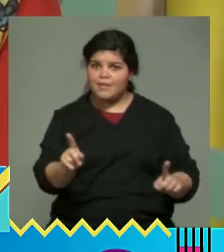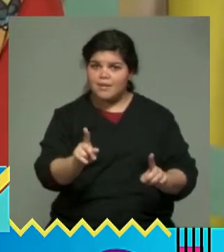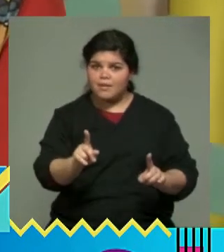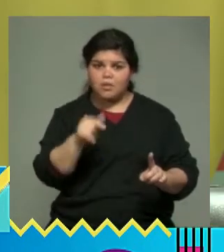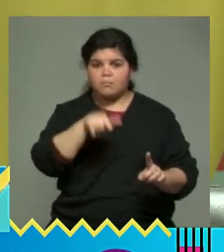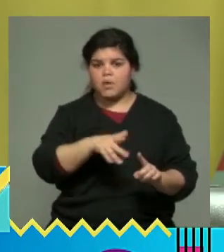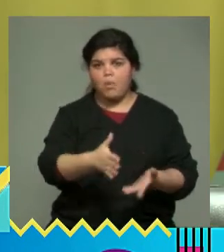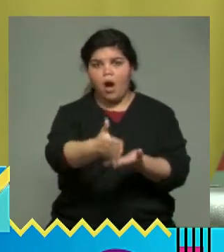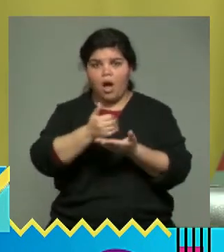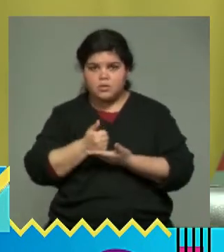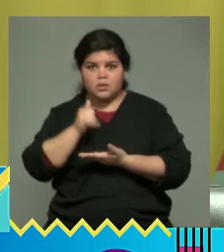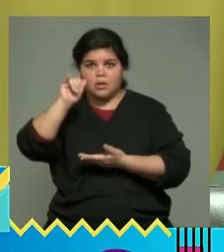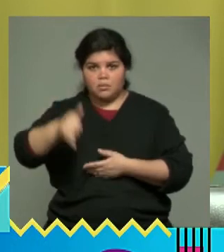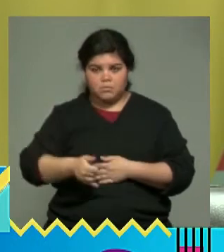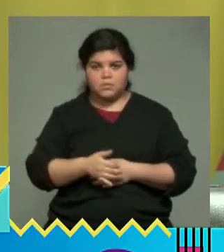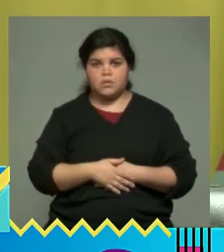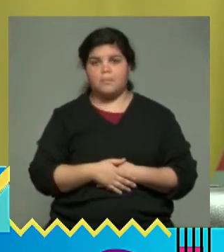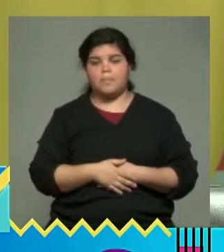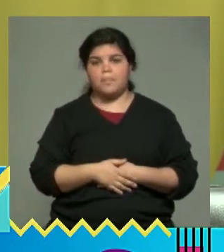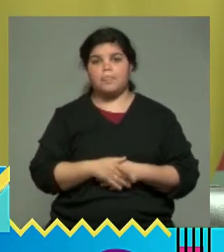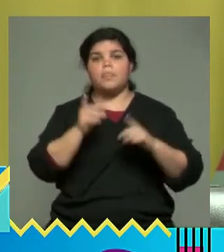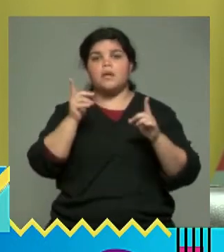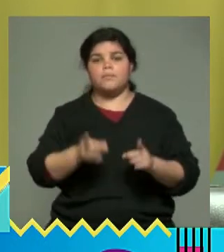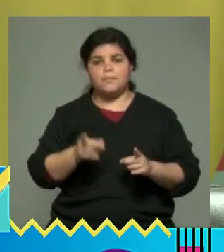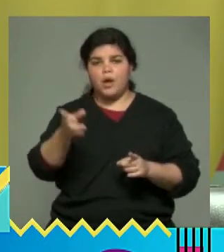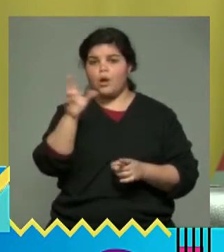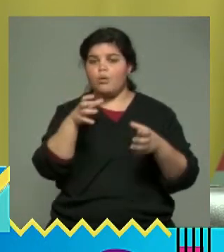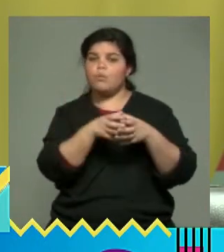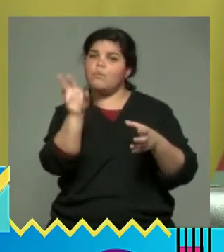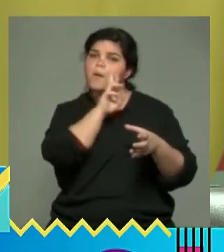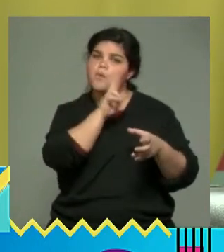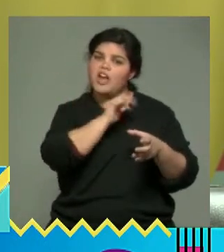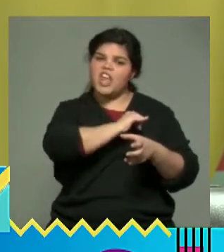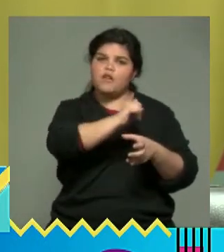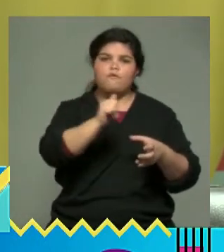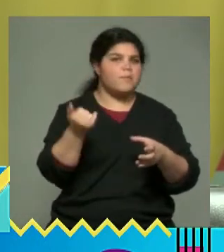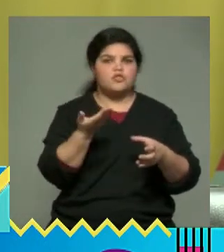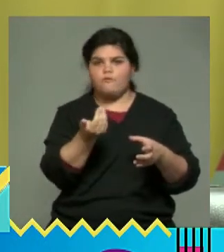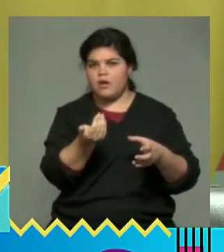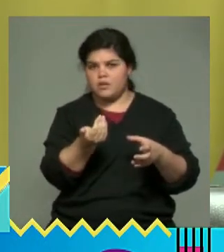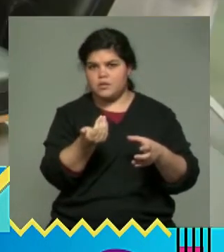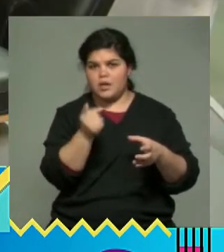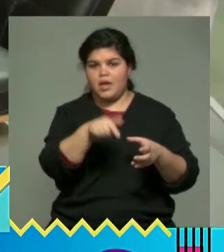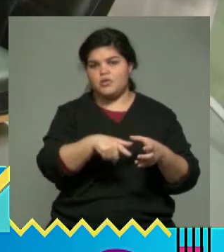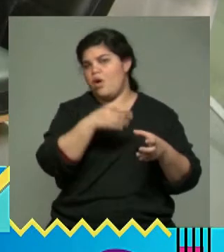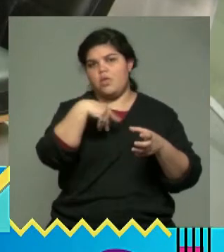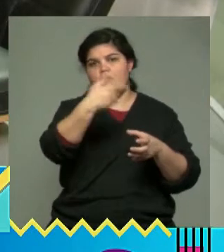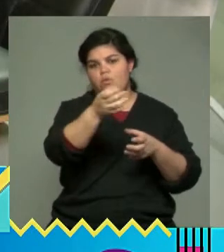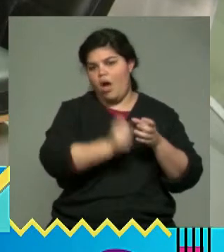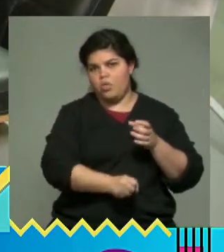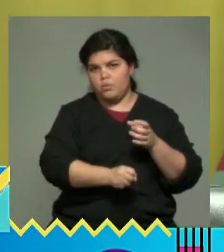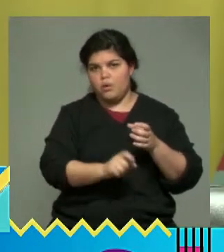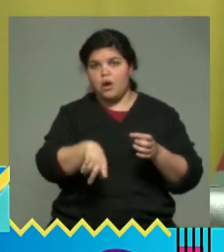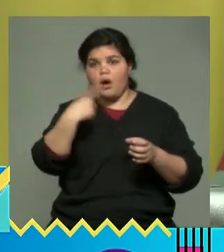sería una de las opciones. Entonces, tenemos un grupo de mujeres que tienen esta desinformación y que por eso es que terminan llegando a un aborto. Ahora, hay